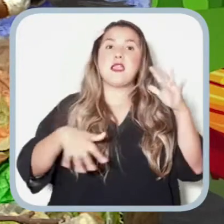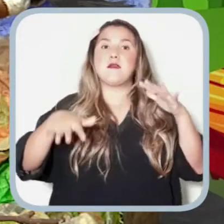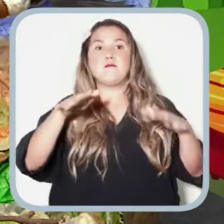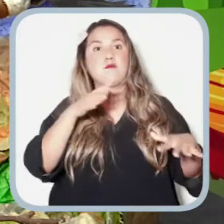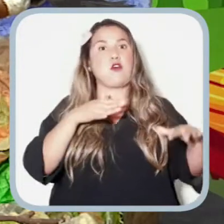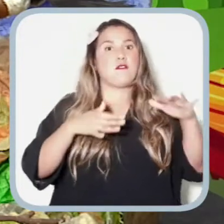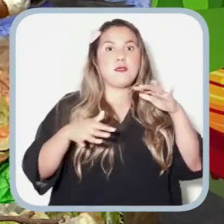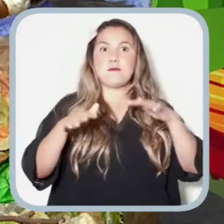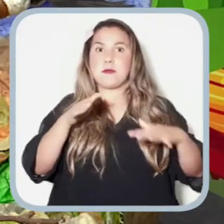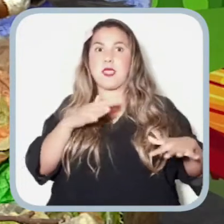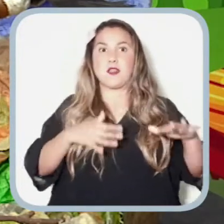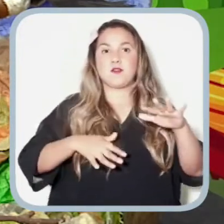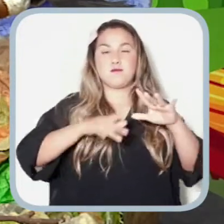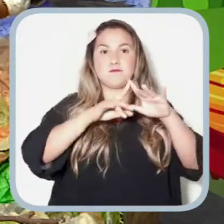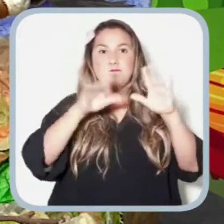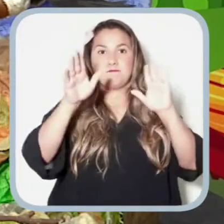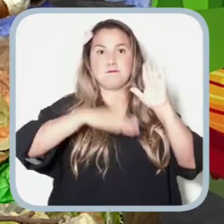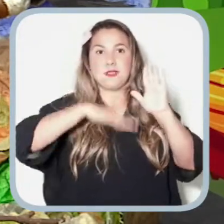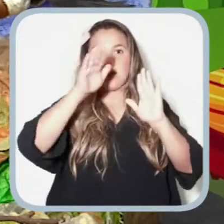esta pintura bien